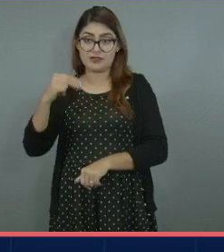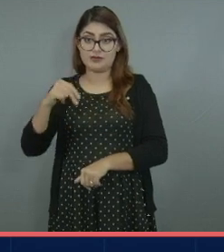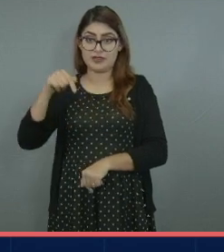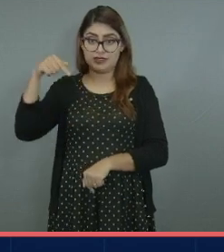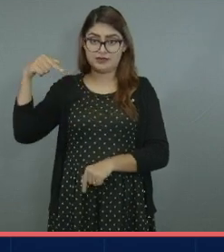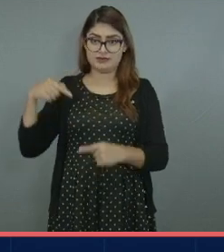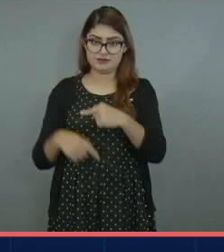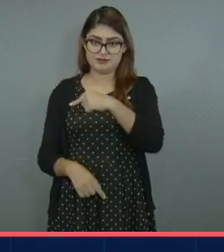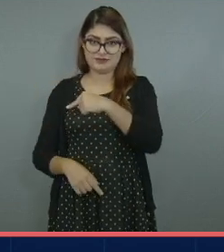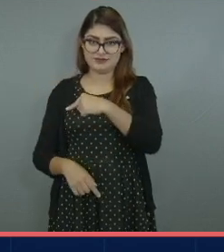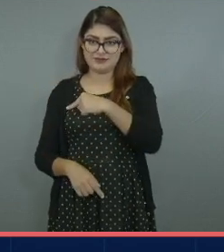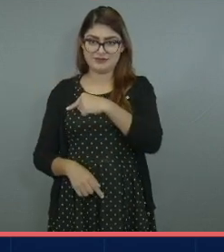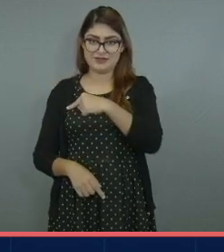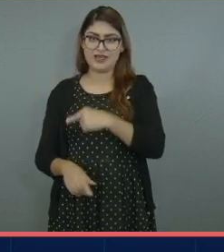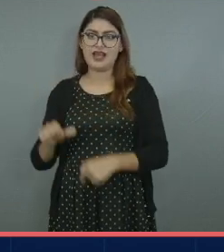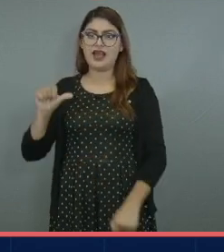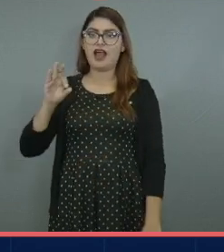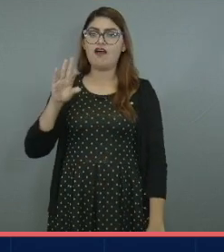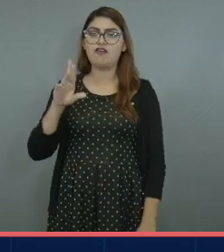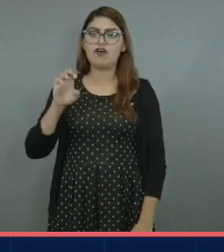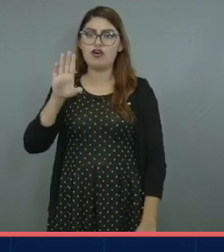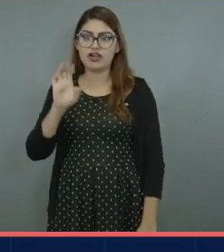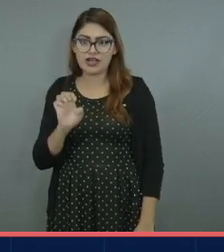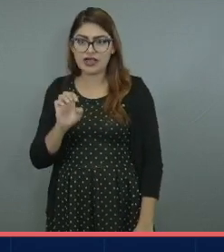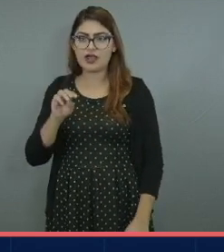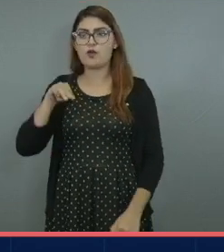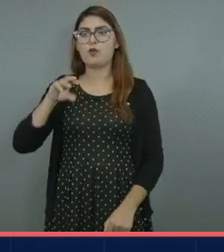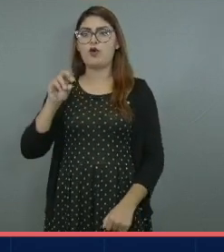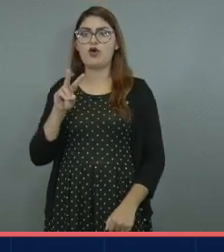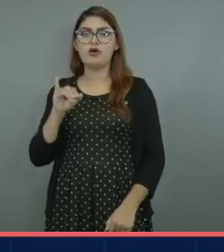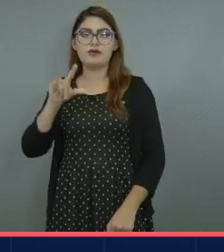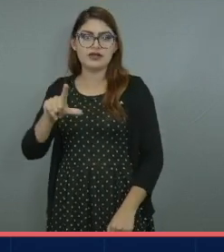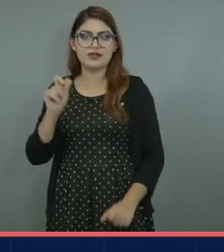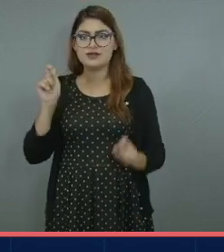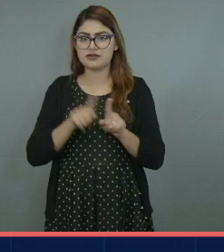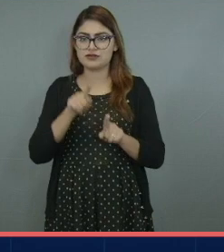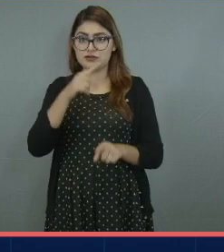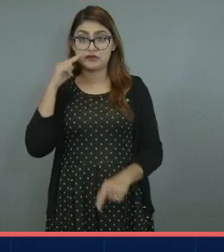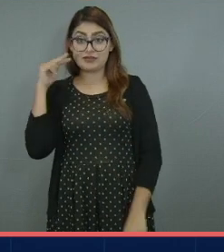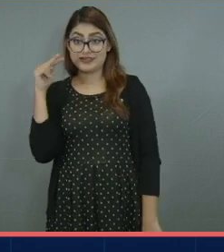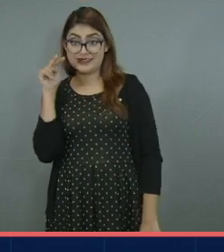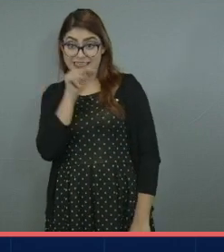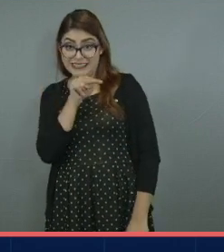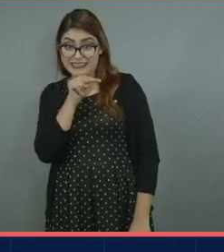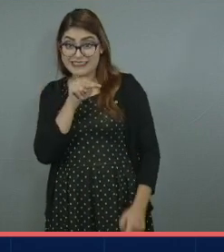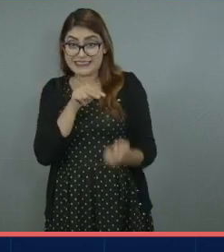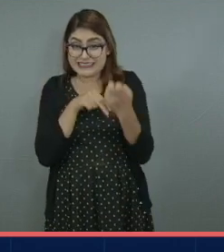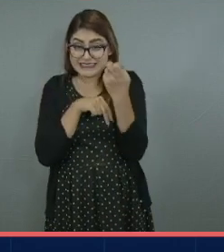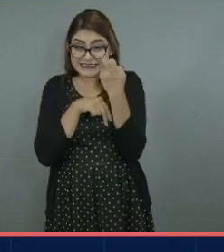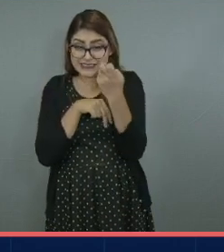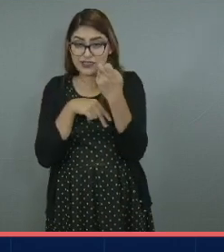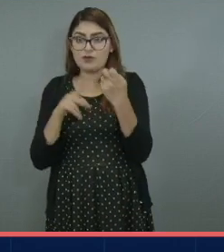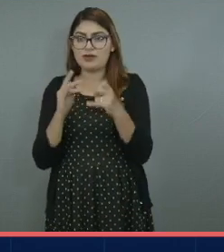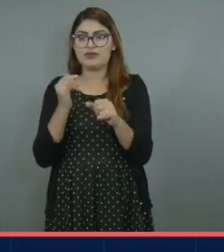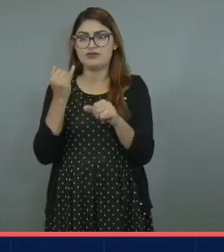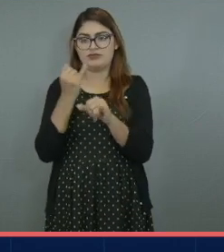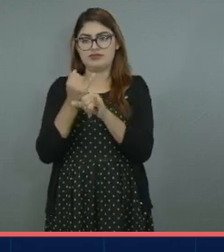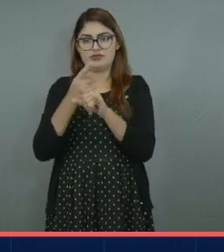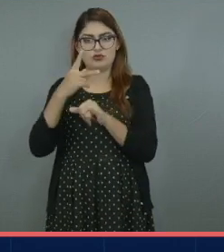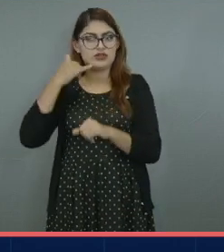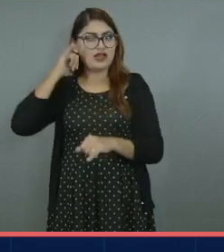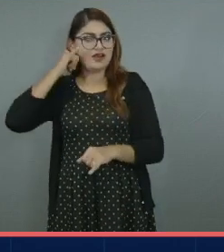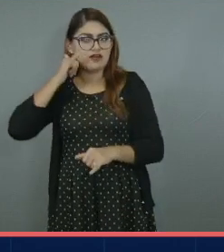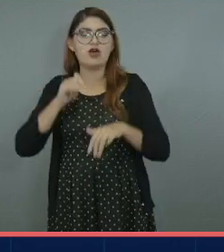exactamente lo que ustedes están viendo en pantalla, pero en su teléfono celular. Tiene las mismas funciones. Van a poder acceder a